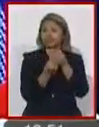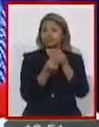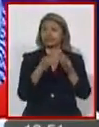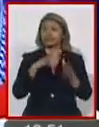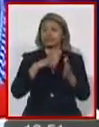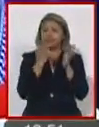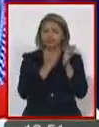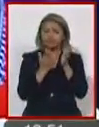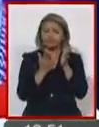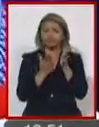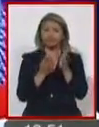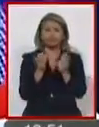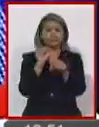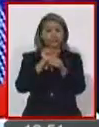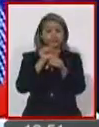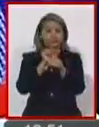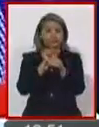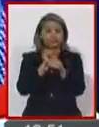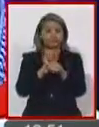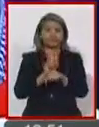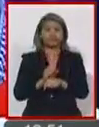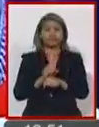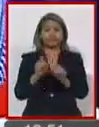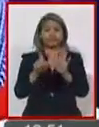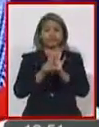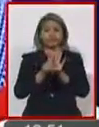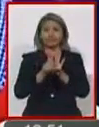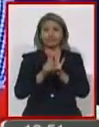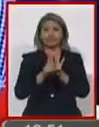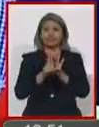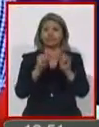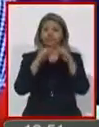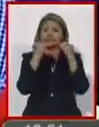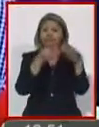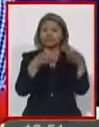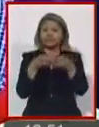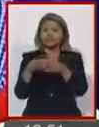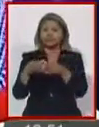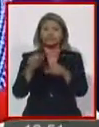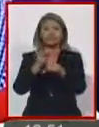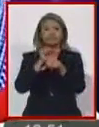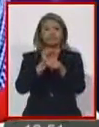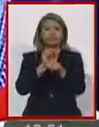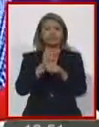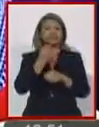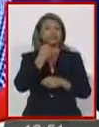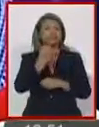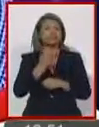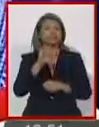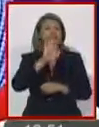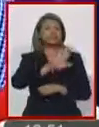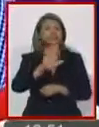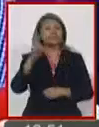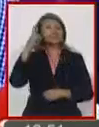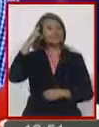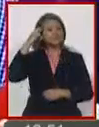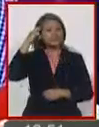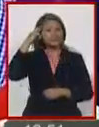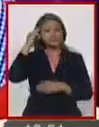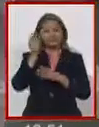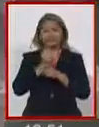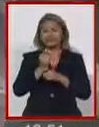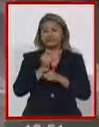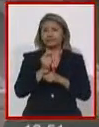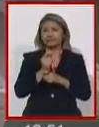que agende una mesa de trabajo con el legislativo, con el Ejecutivo Nacional, y que nos diga sus razones